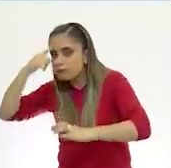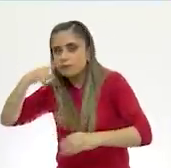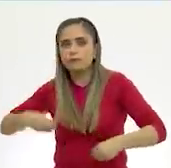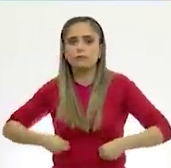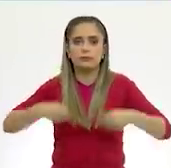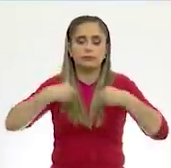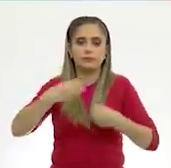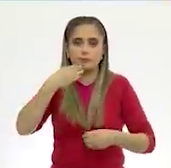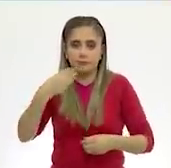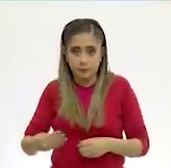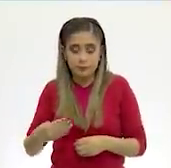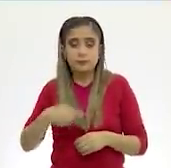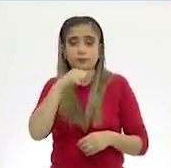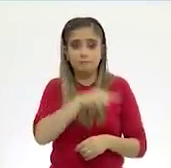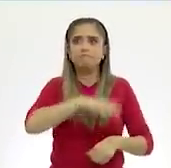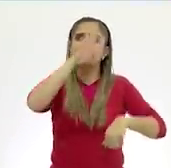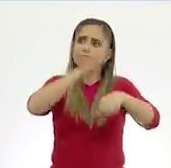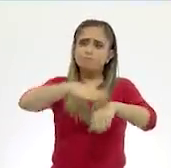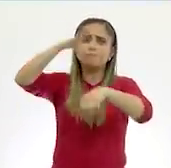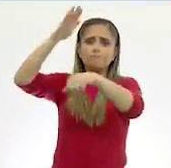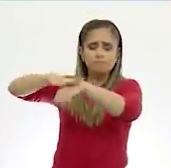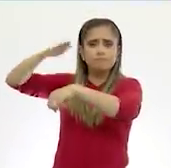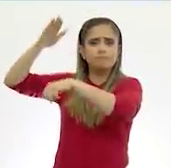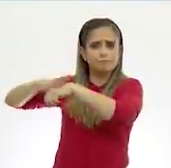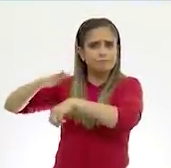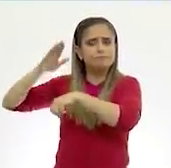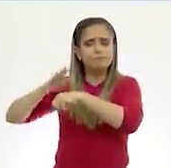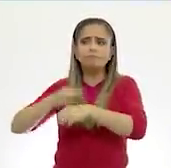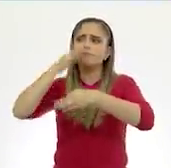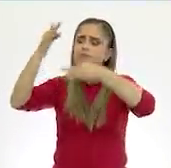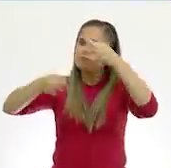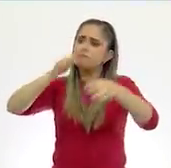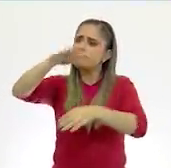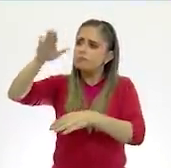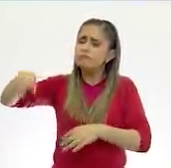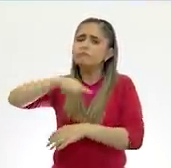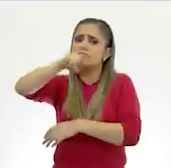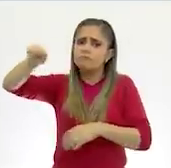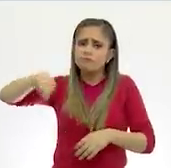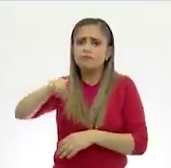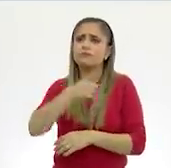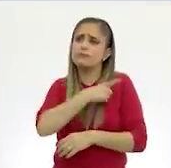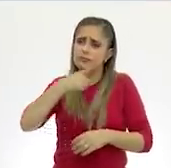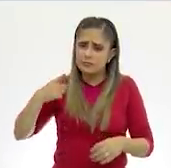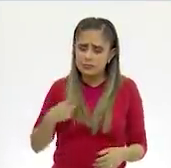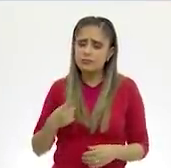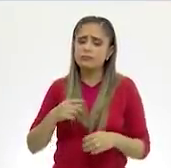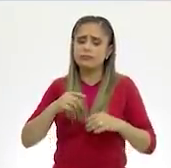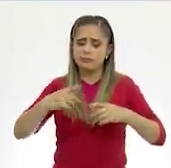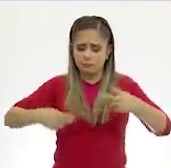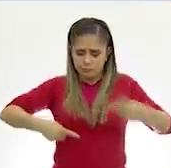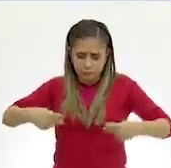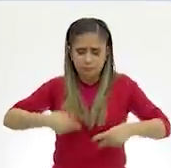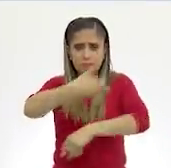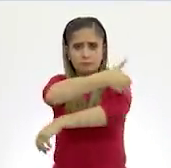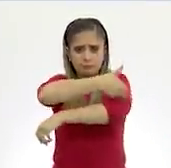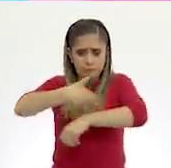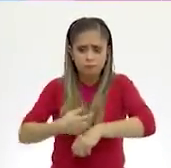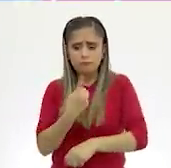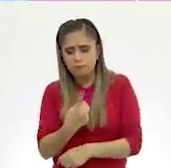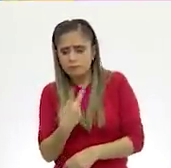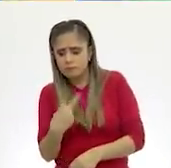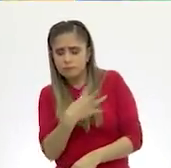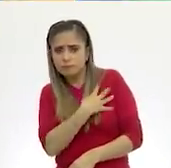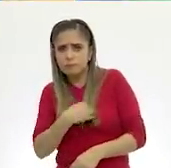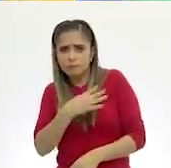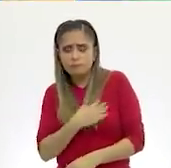con campañas que tuvieron gran éxito. Un ejemplo son las campañas de planificación familiar.